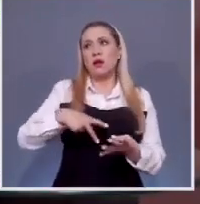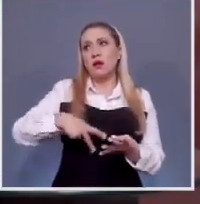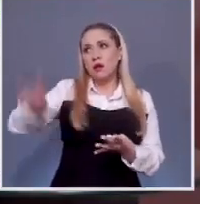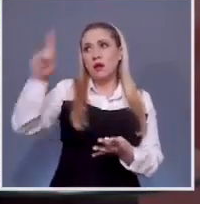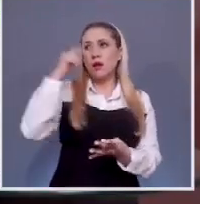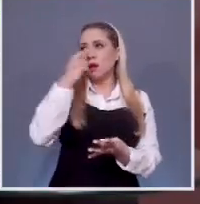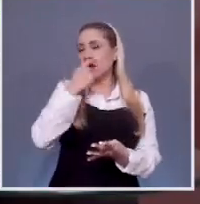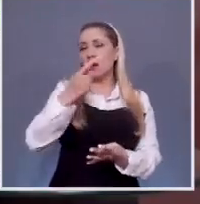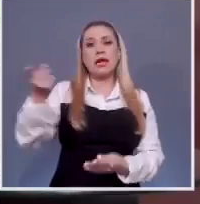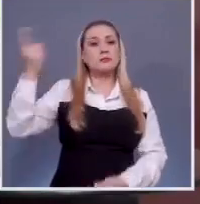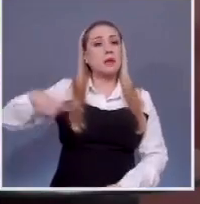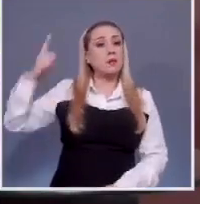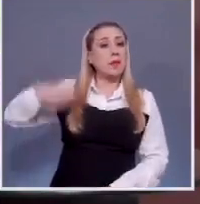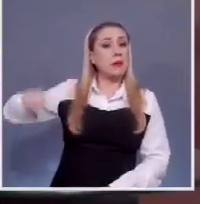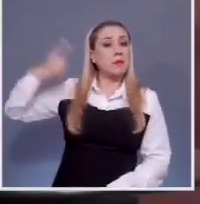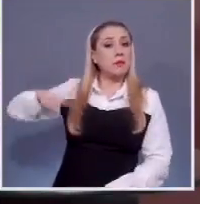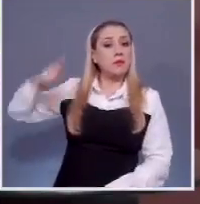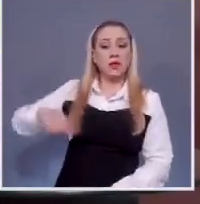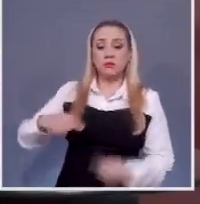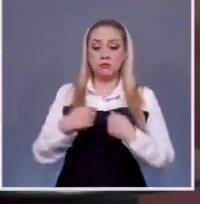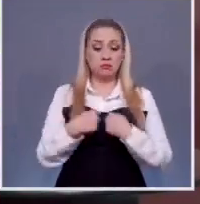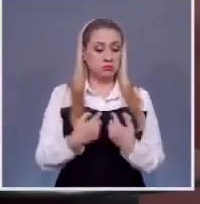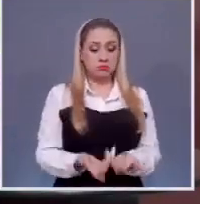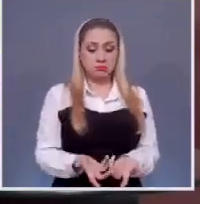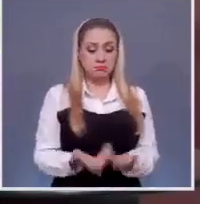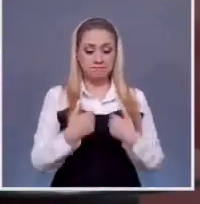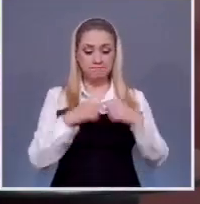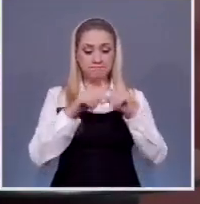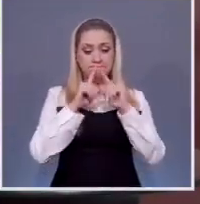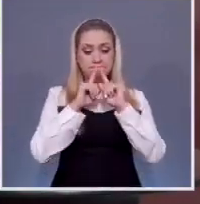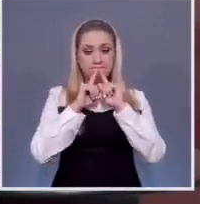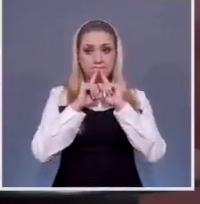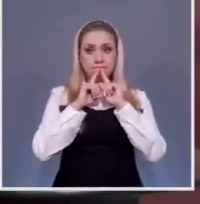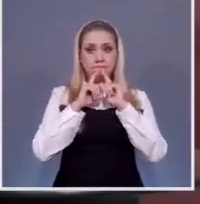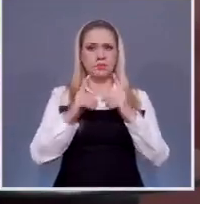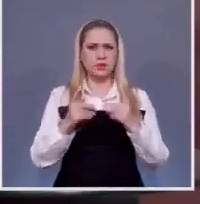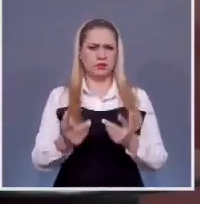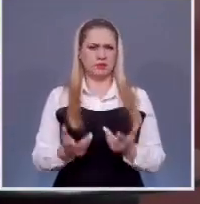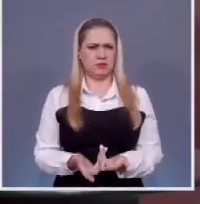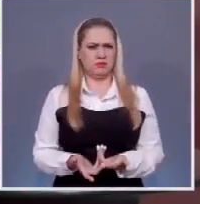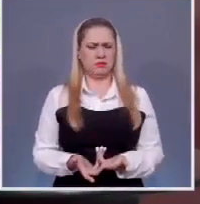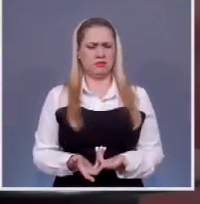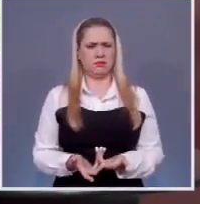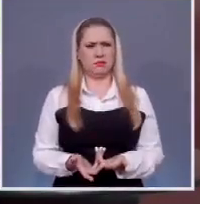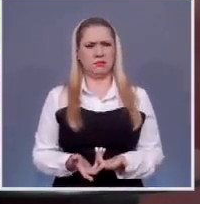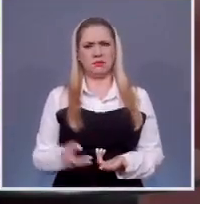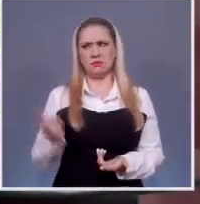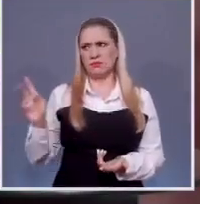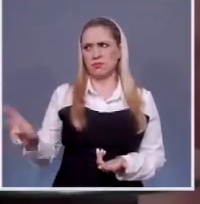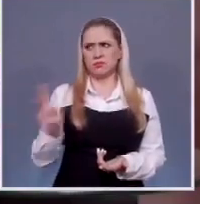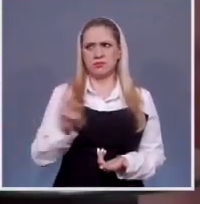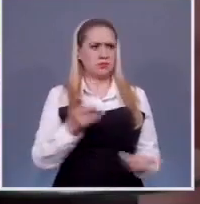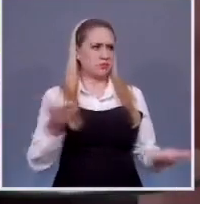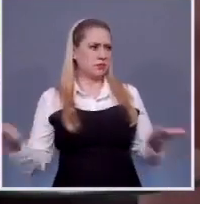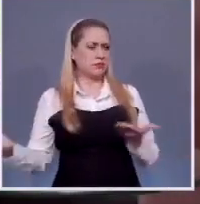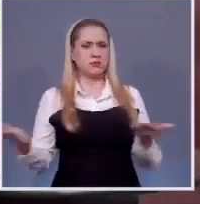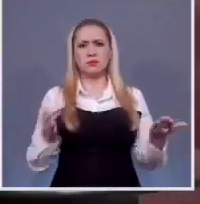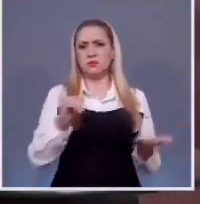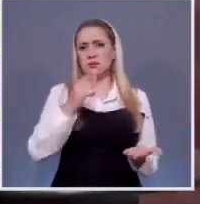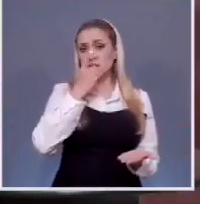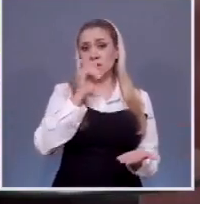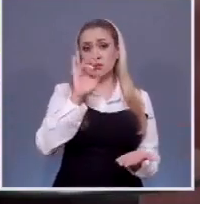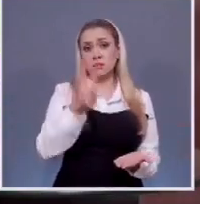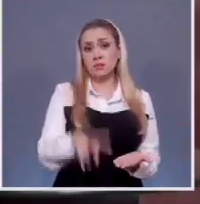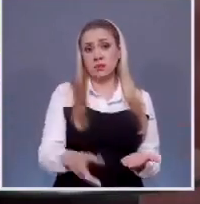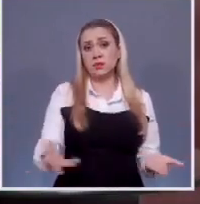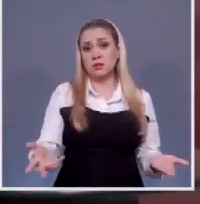decidir, ¿no? Uh-huh. Entonces es por esto que es tan importante esto que ya mencionaban ambas, ¿no? O sea, tenemos que ver a la violencia obstétrica